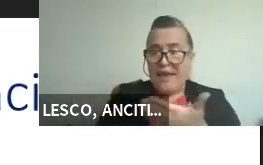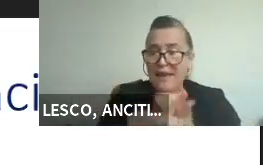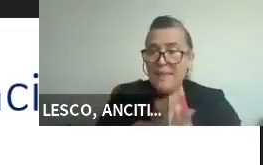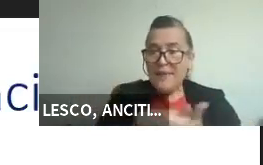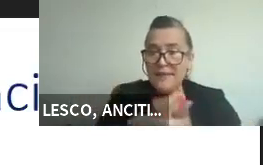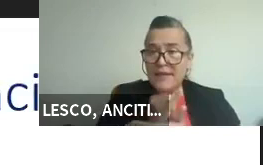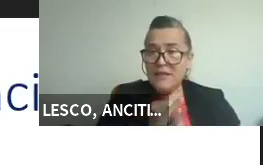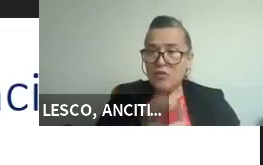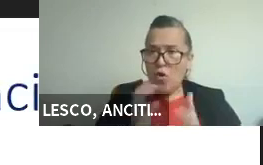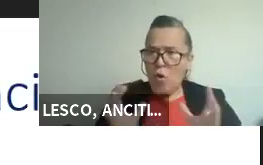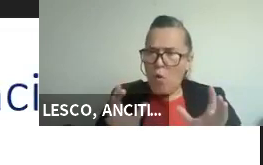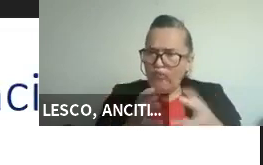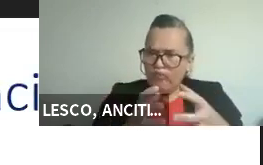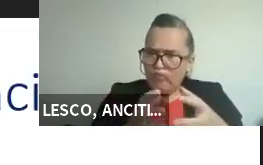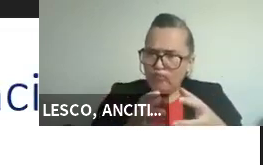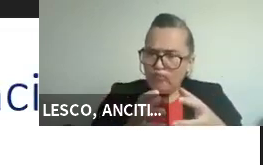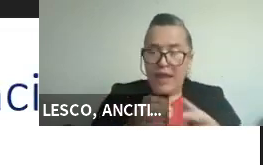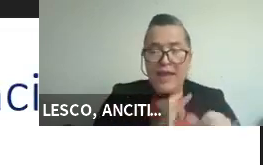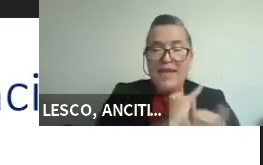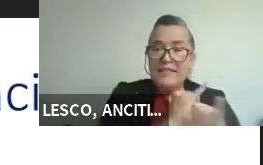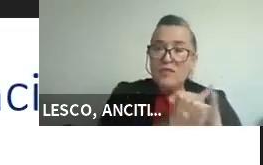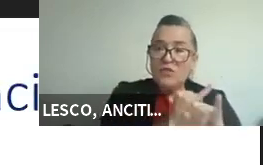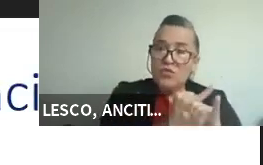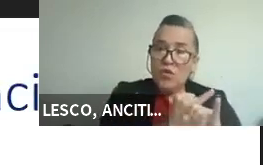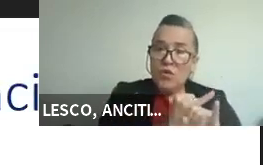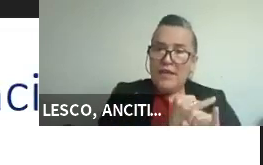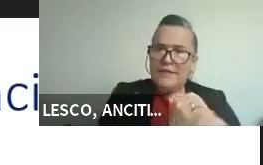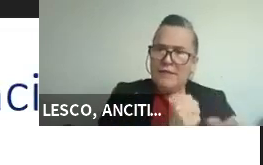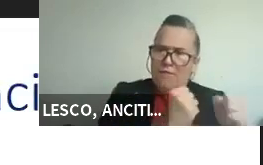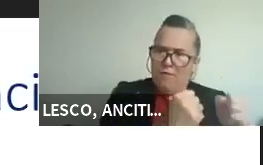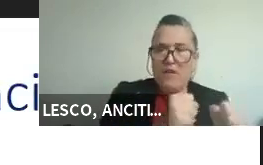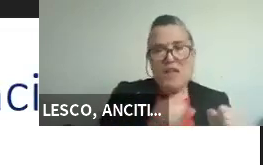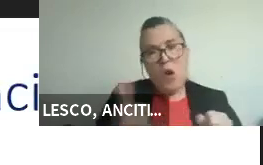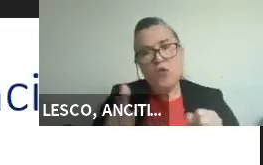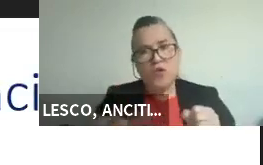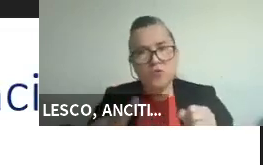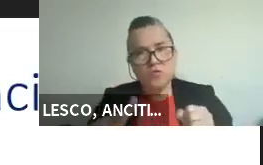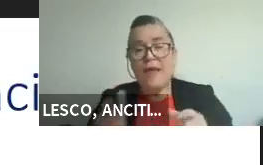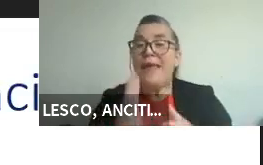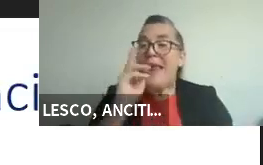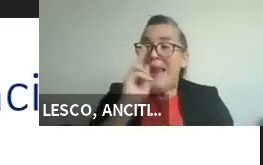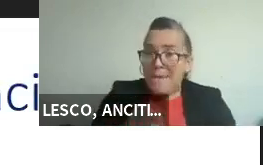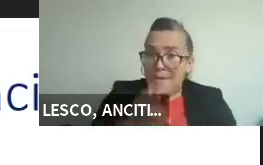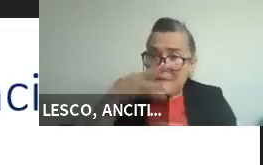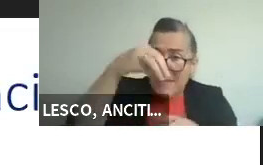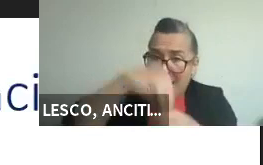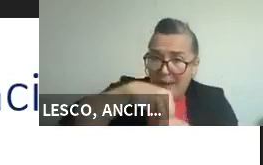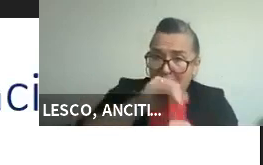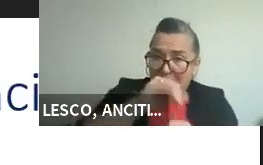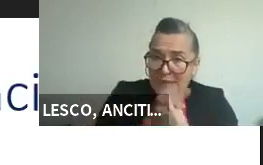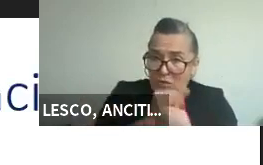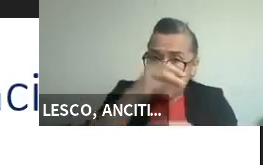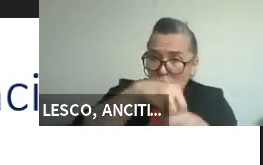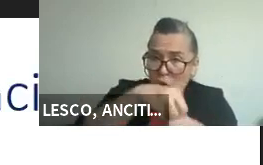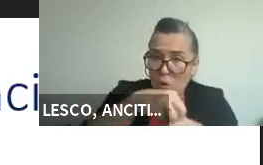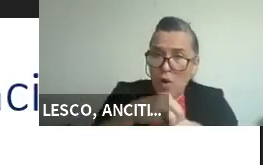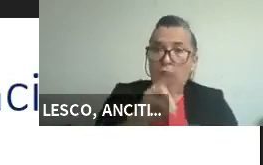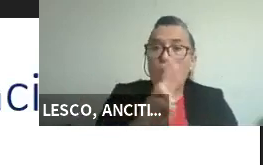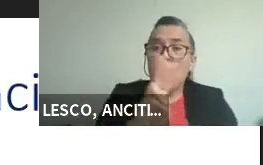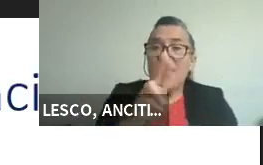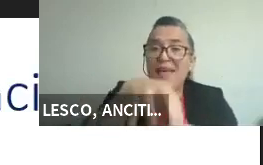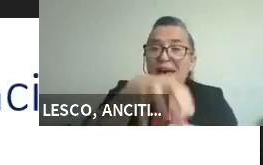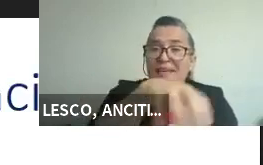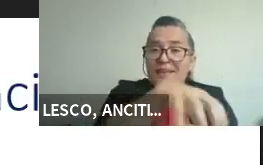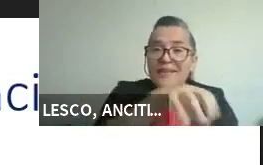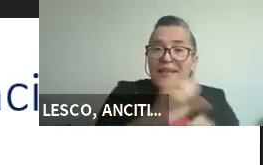consolidado mucho más en unas instituciones que en otras y dentro de una misma institución se ha consolidado más en unas unidades académicas que